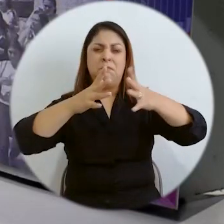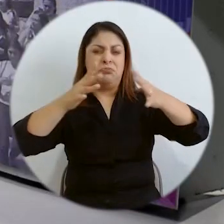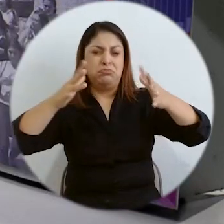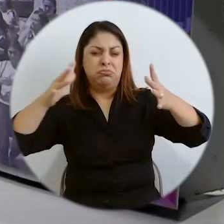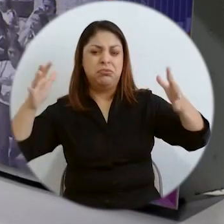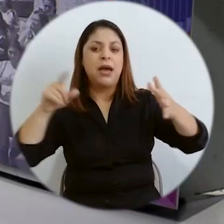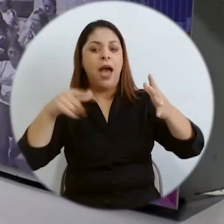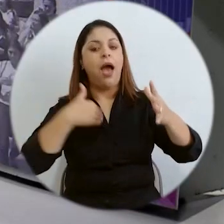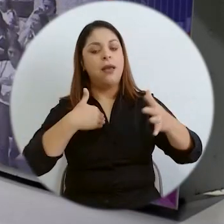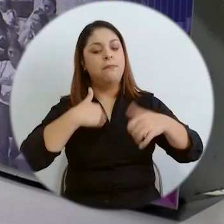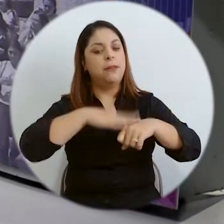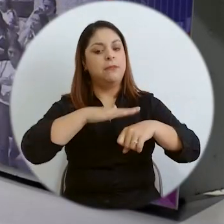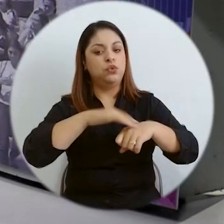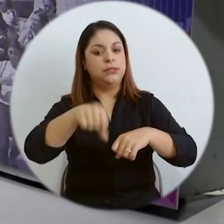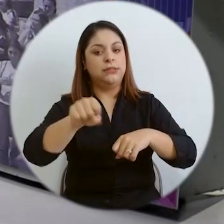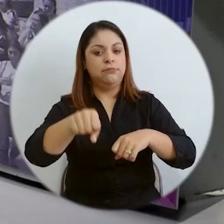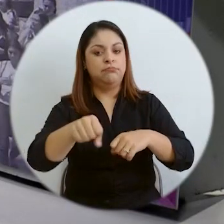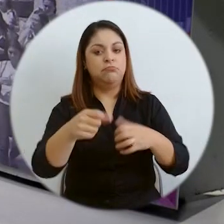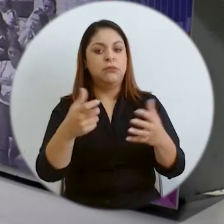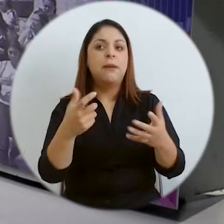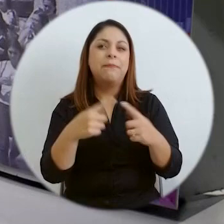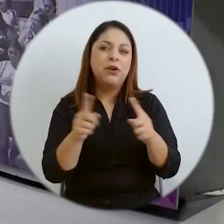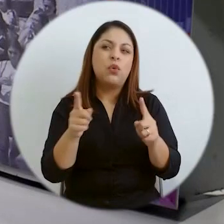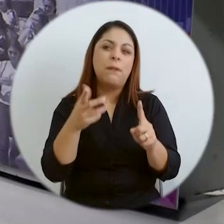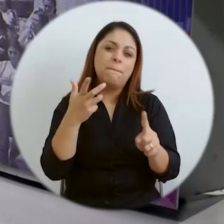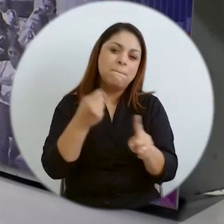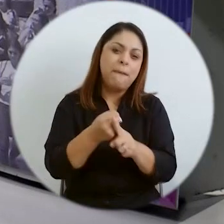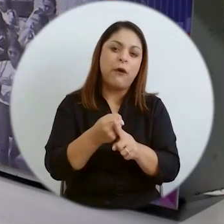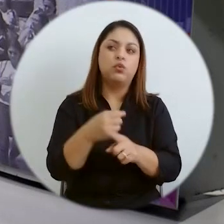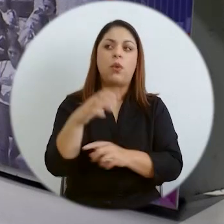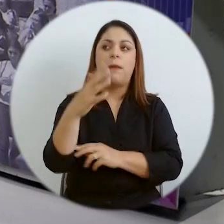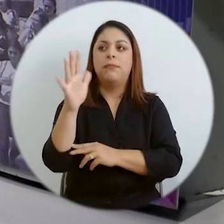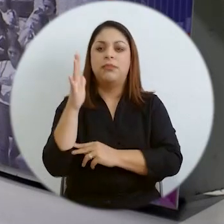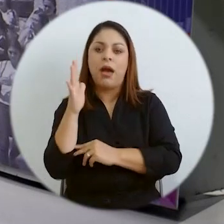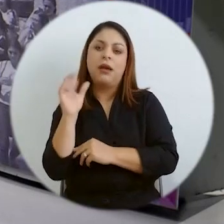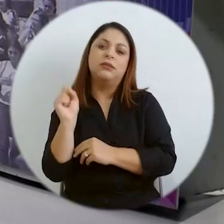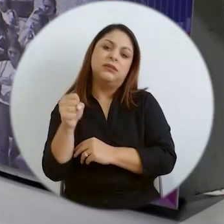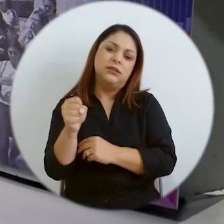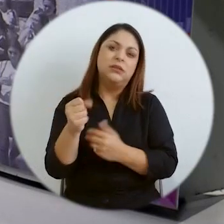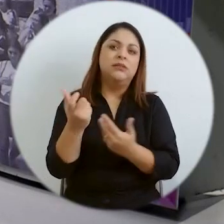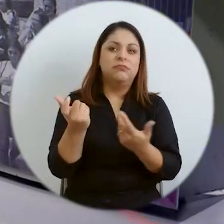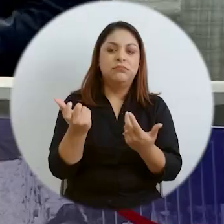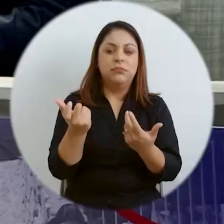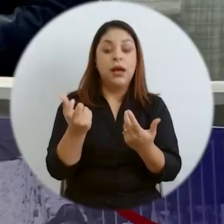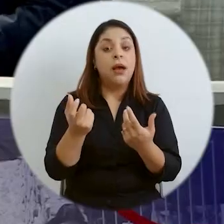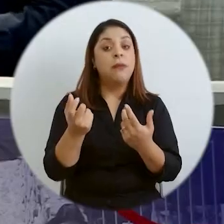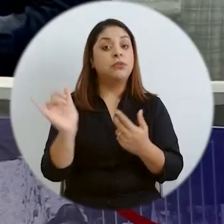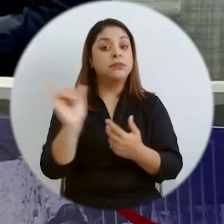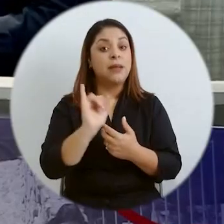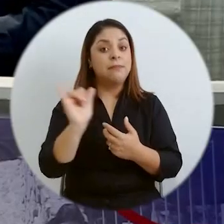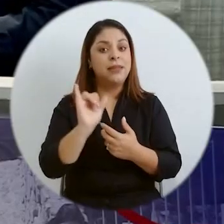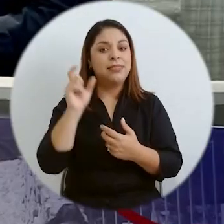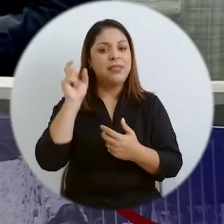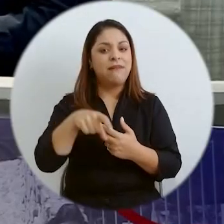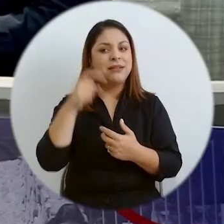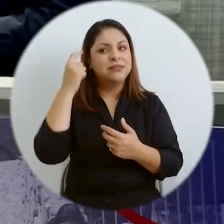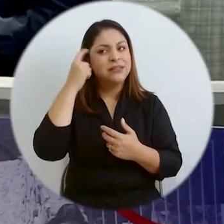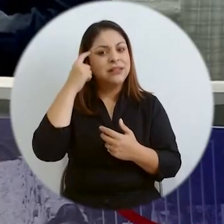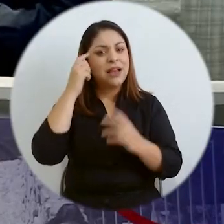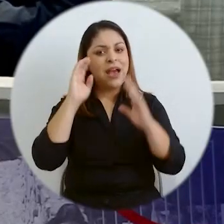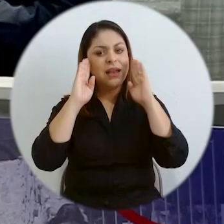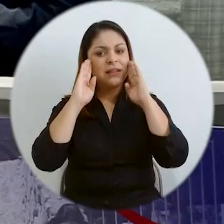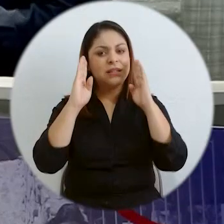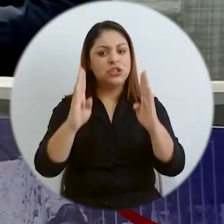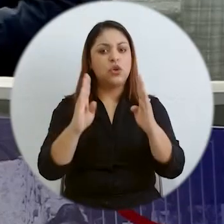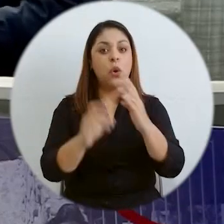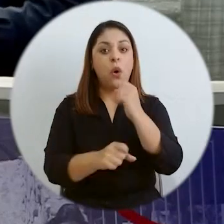esos procedimientos y probablemente tienen medidas de impacto ambiental, tienen otras cosas, pero probablemente sí también hay que prestar atención